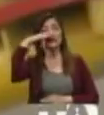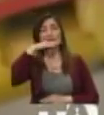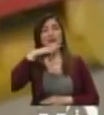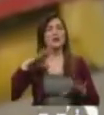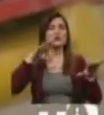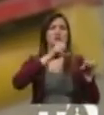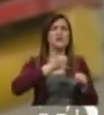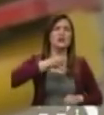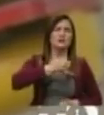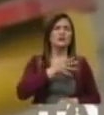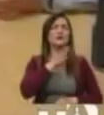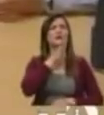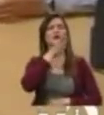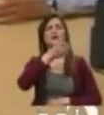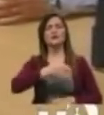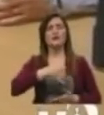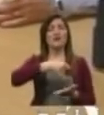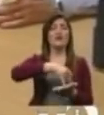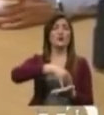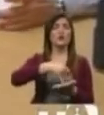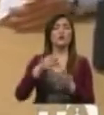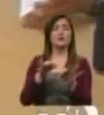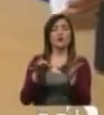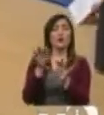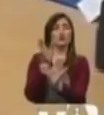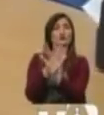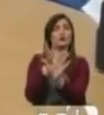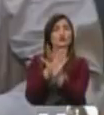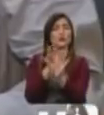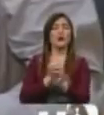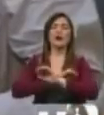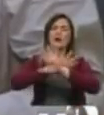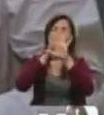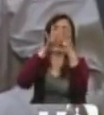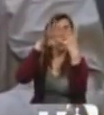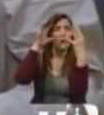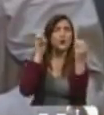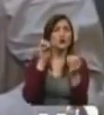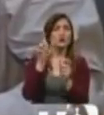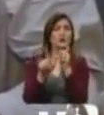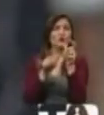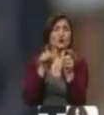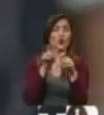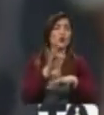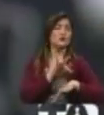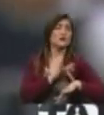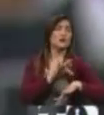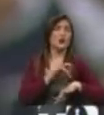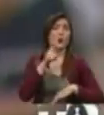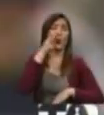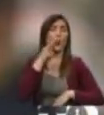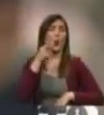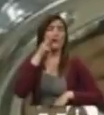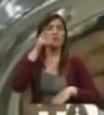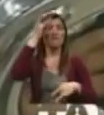más vulnerables, los niños. Explica este psicólogo que debemos entender que quienes siquiera sienten placer al contacto con un niño,